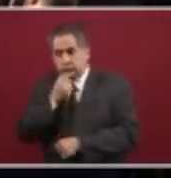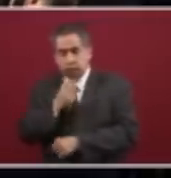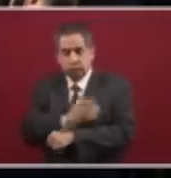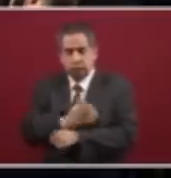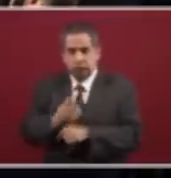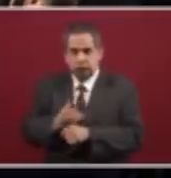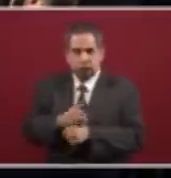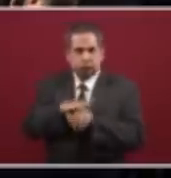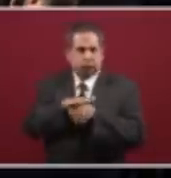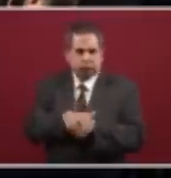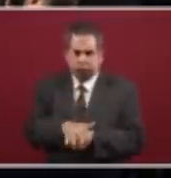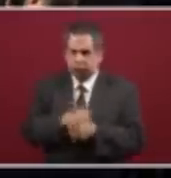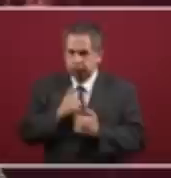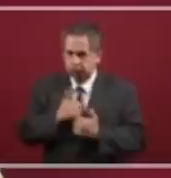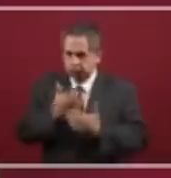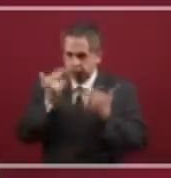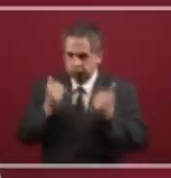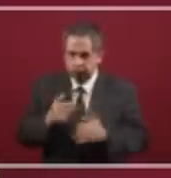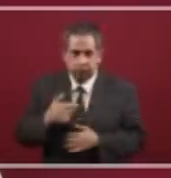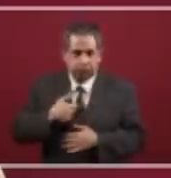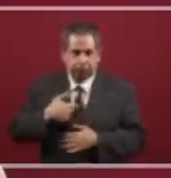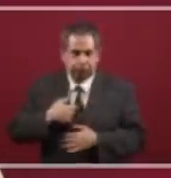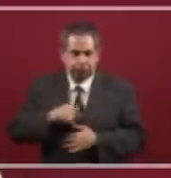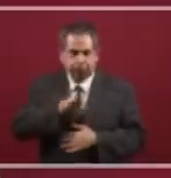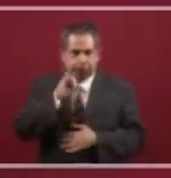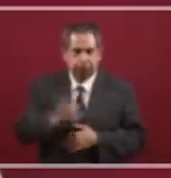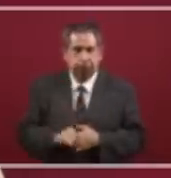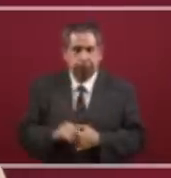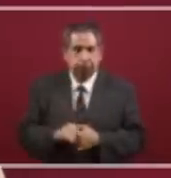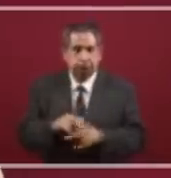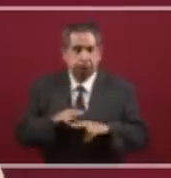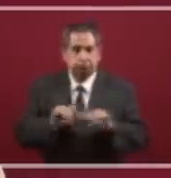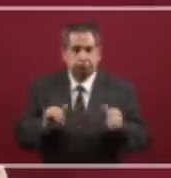presionaron yo nunca jamás